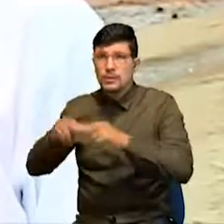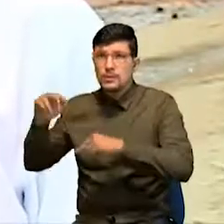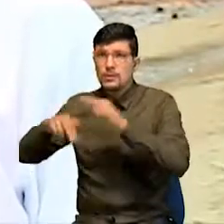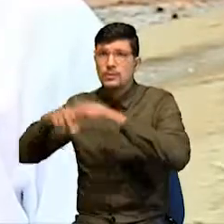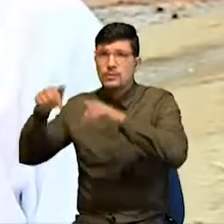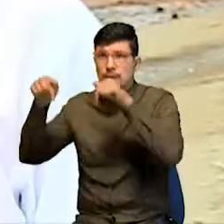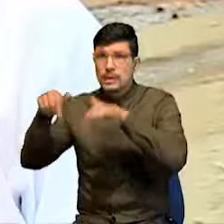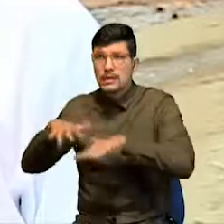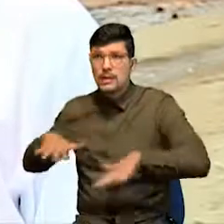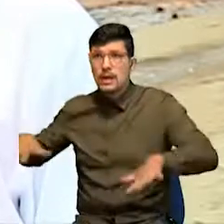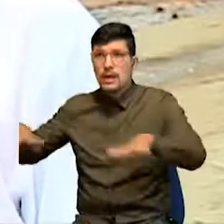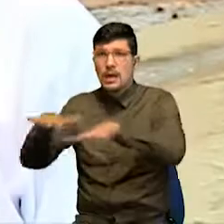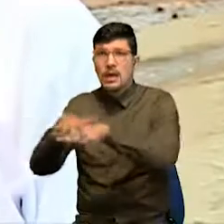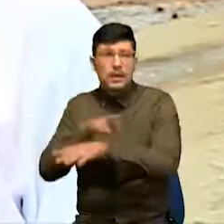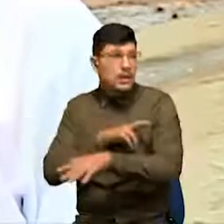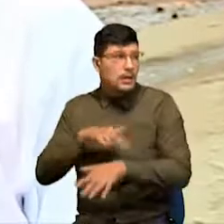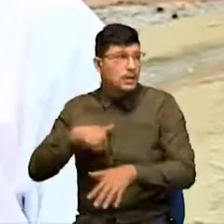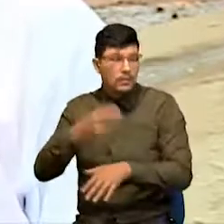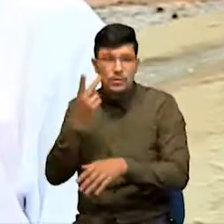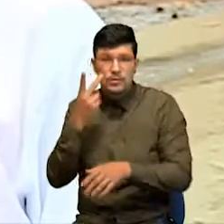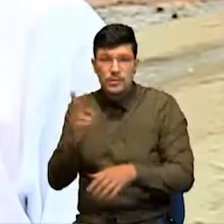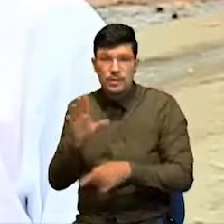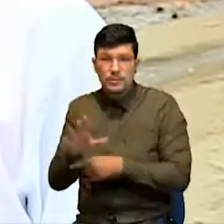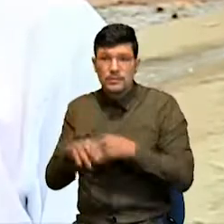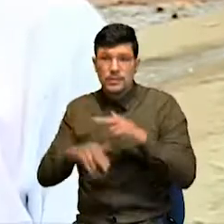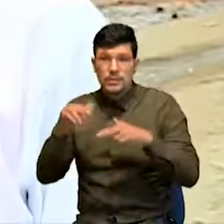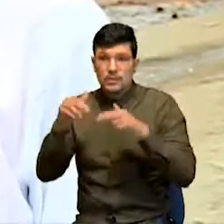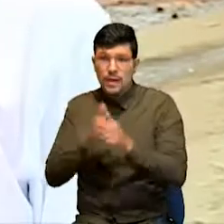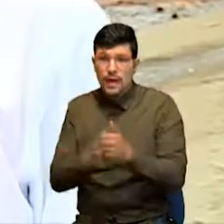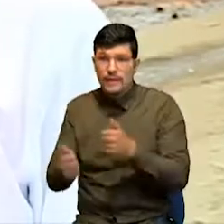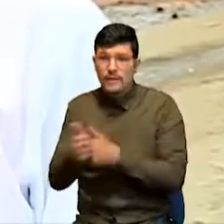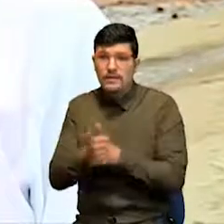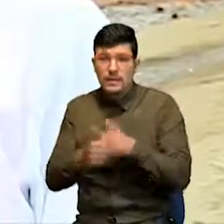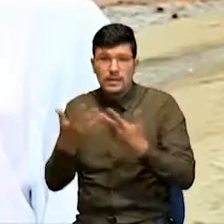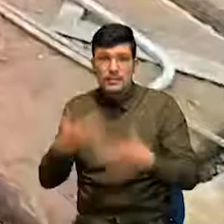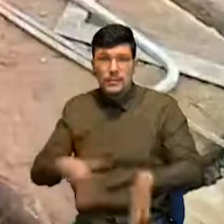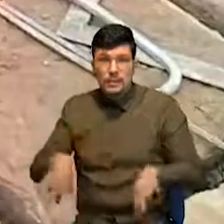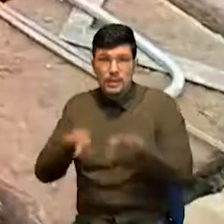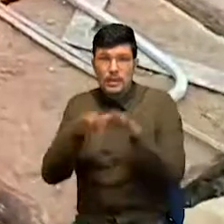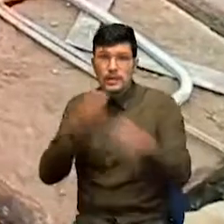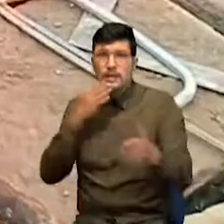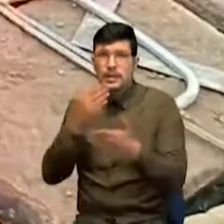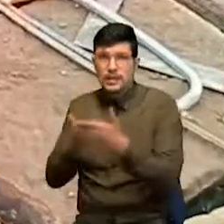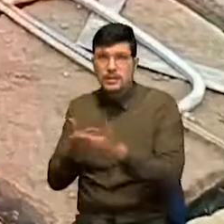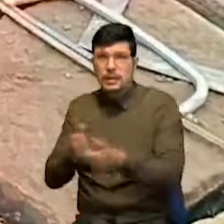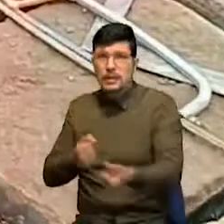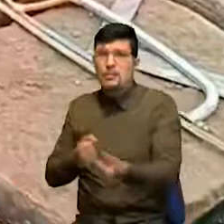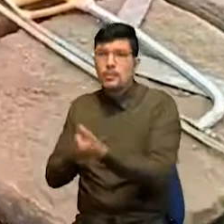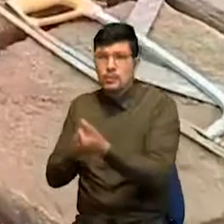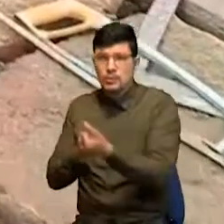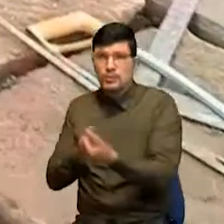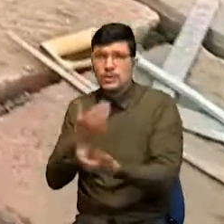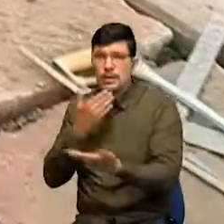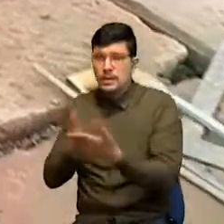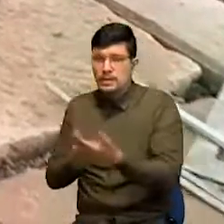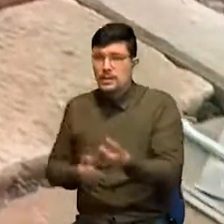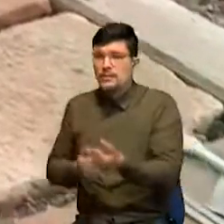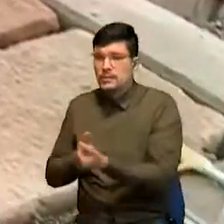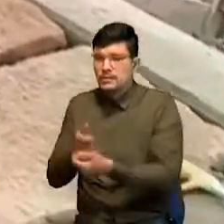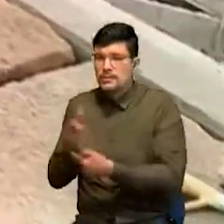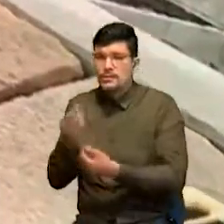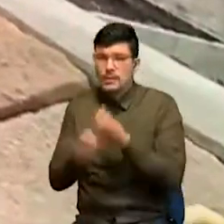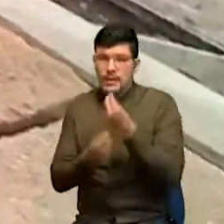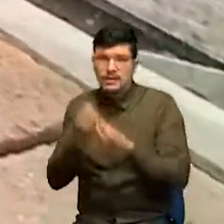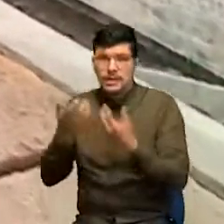y hoy observamos un avance de obra bastante significativos gracias a la empuje que viene haciendo la empresa